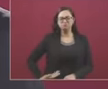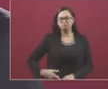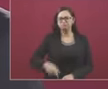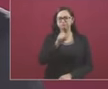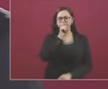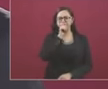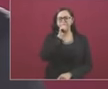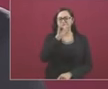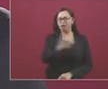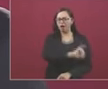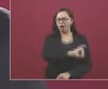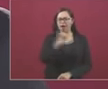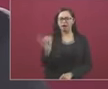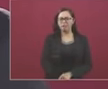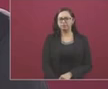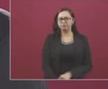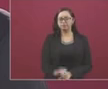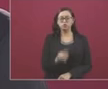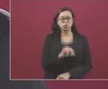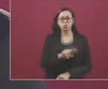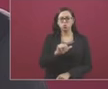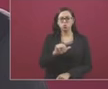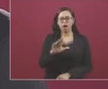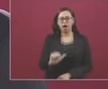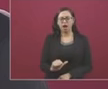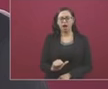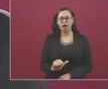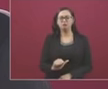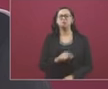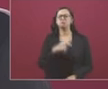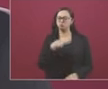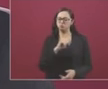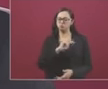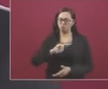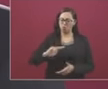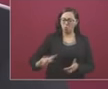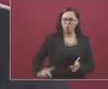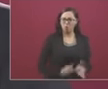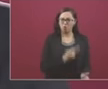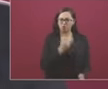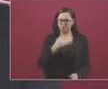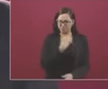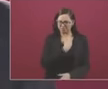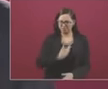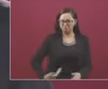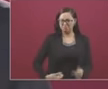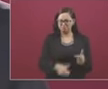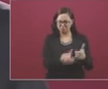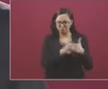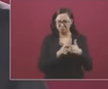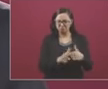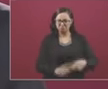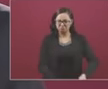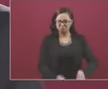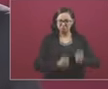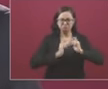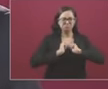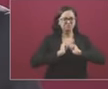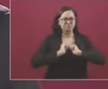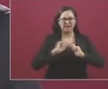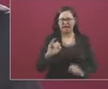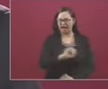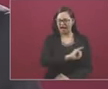bajo ninguna circunstancia intentaría perpetuarme en el cargo que actualmente ostenta